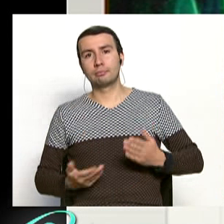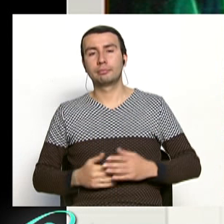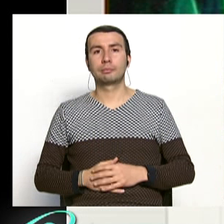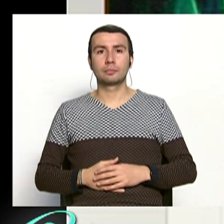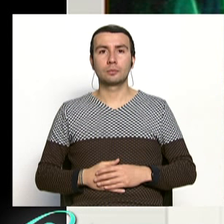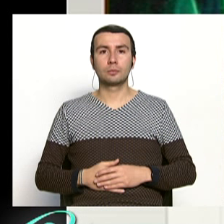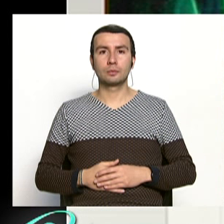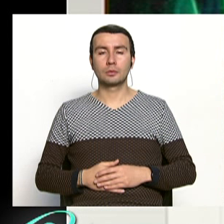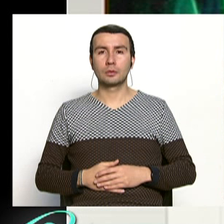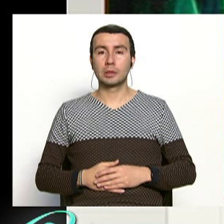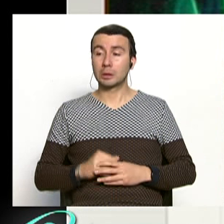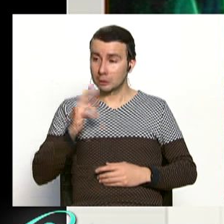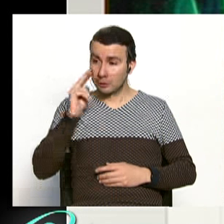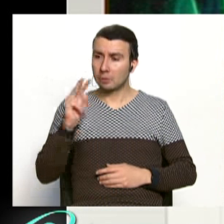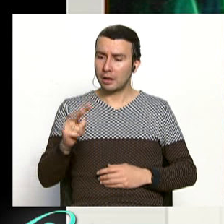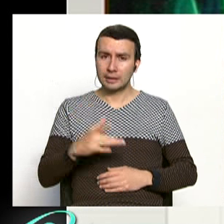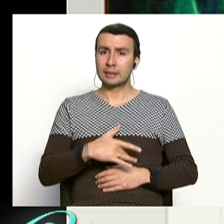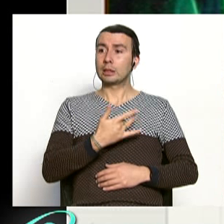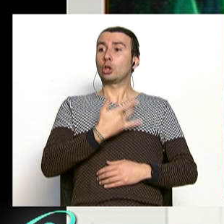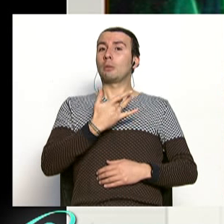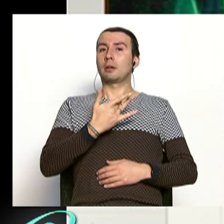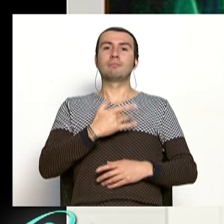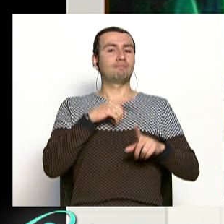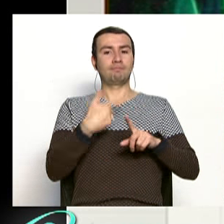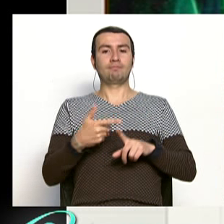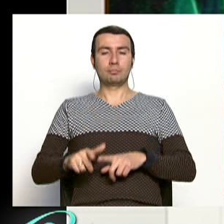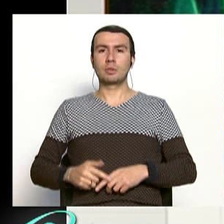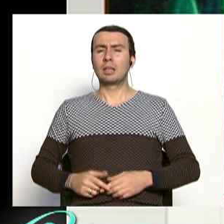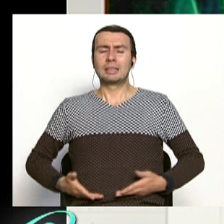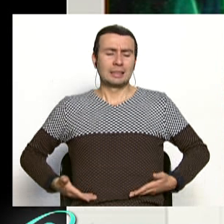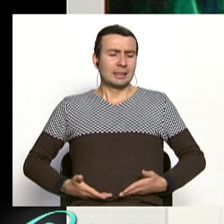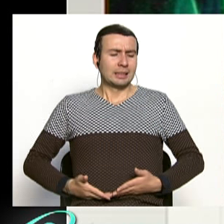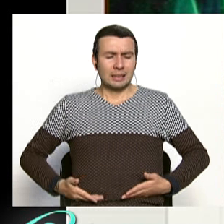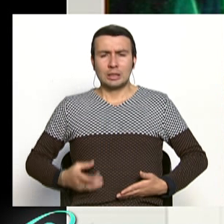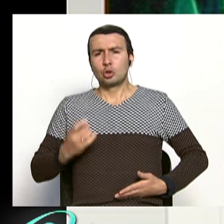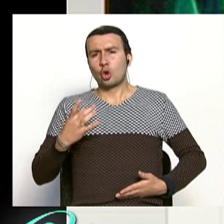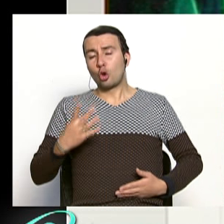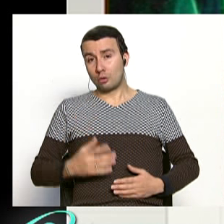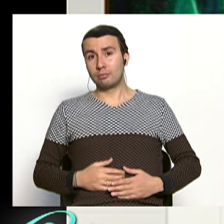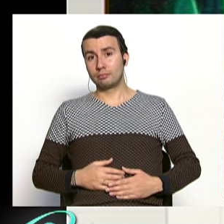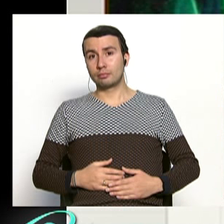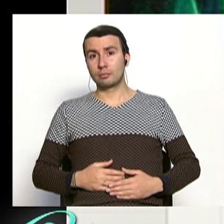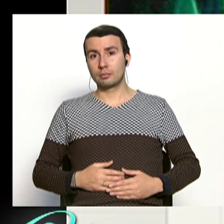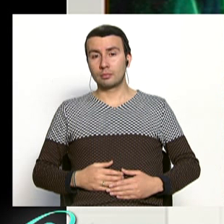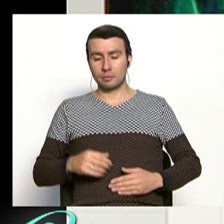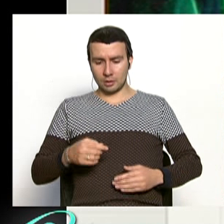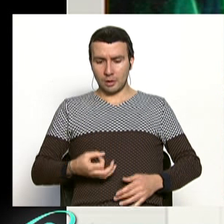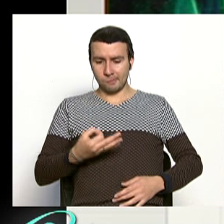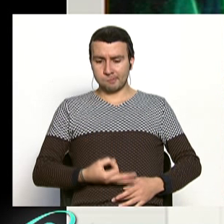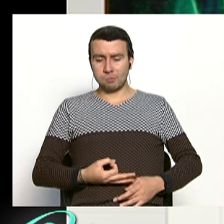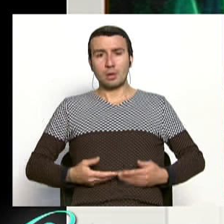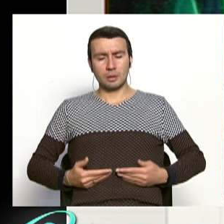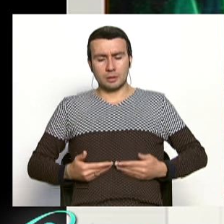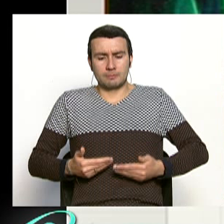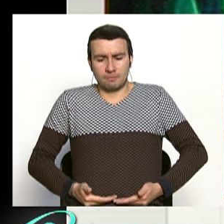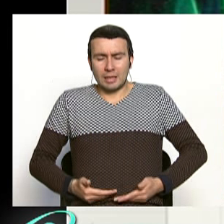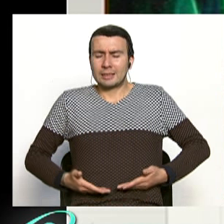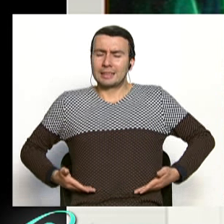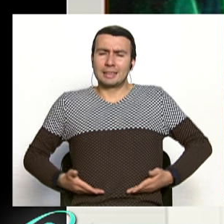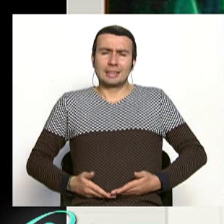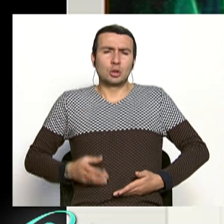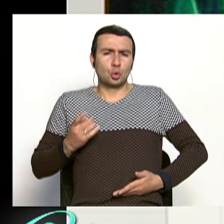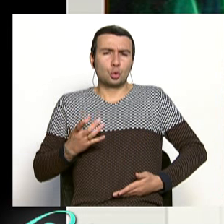todo lo que hay detrás de un síntoma Tengo un dolor bajito me duele la parte debajo del ombligo y hay mucho